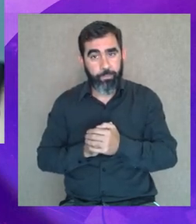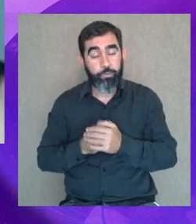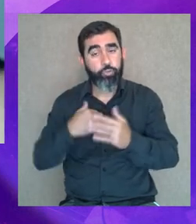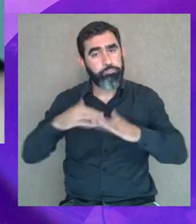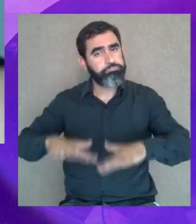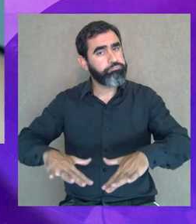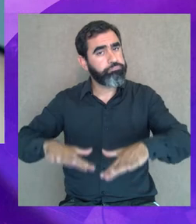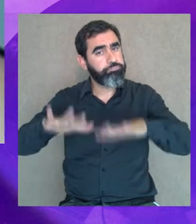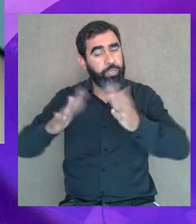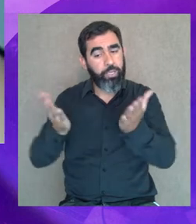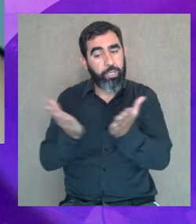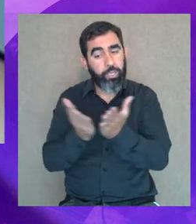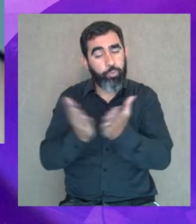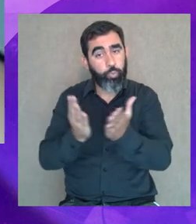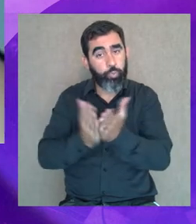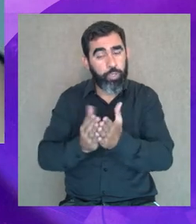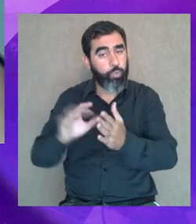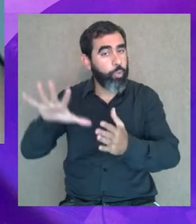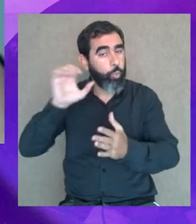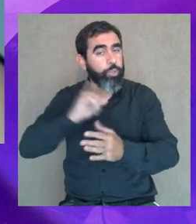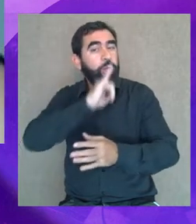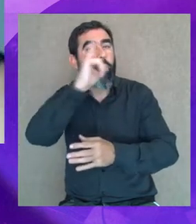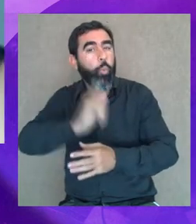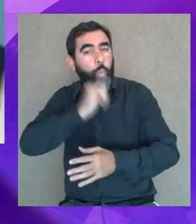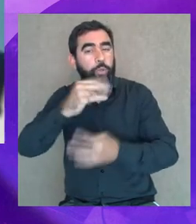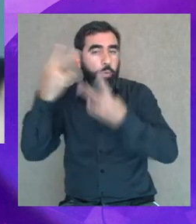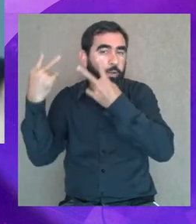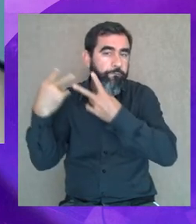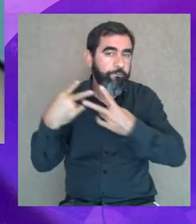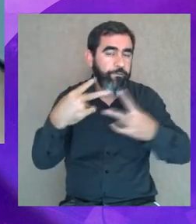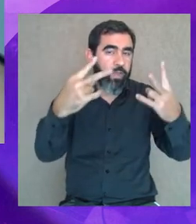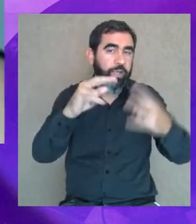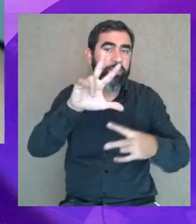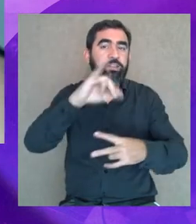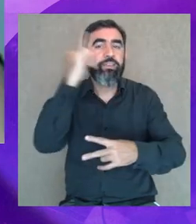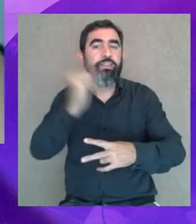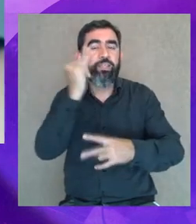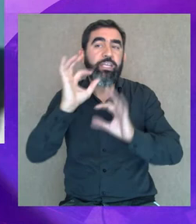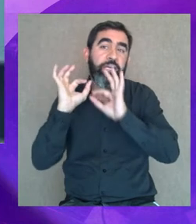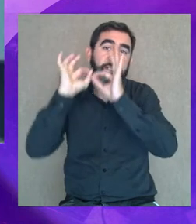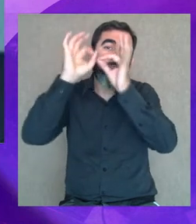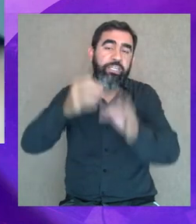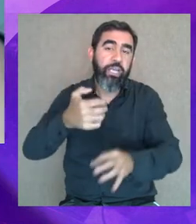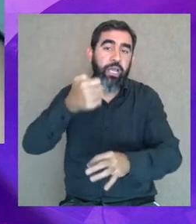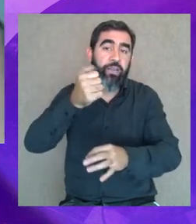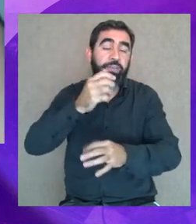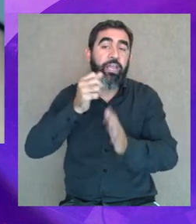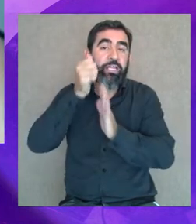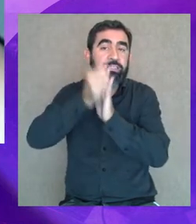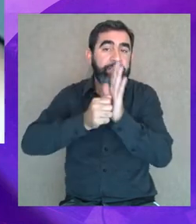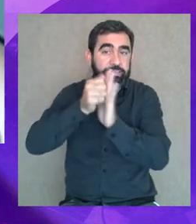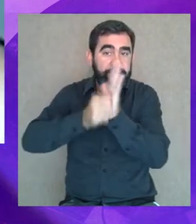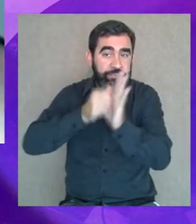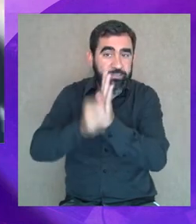y crecí estudiando convivencia y escuchando sus cuentos de que viajaban tres días para llegar arriba entre el